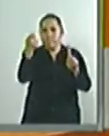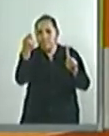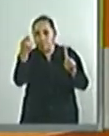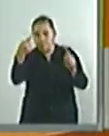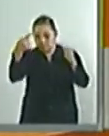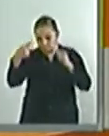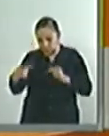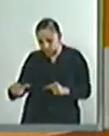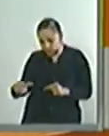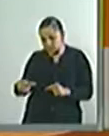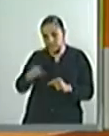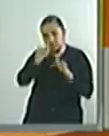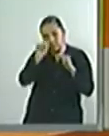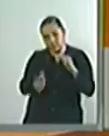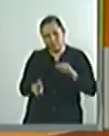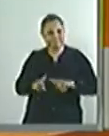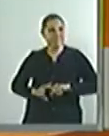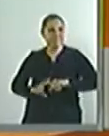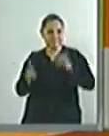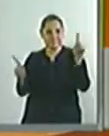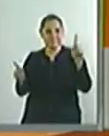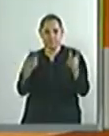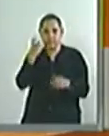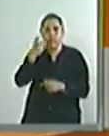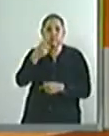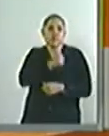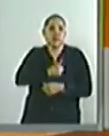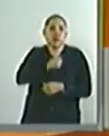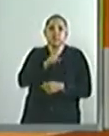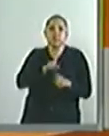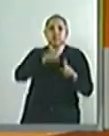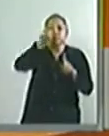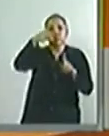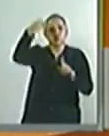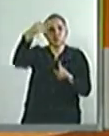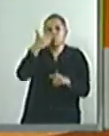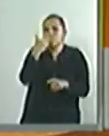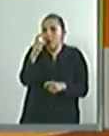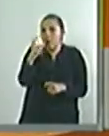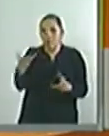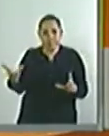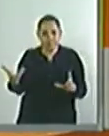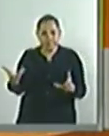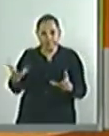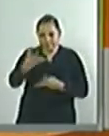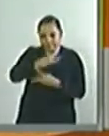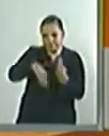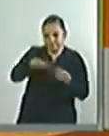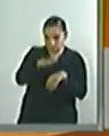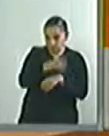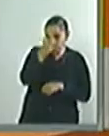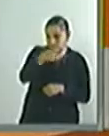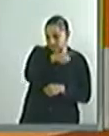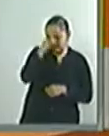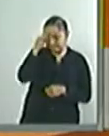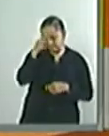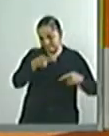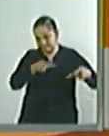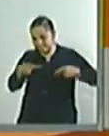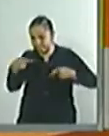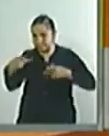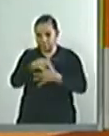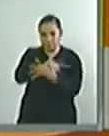este recurso ante esta situación resulta que se generan medidas para aprovechar